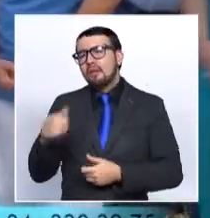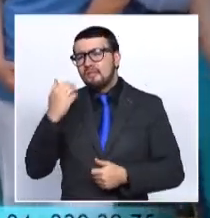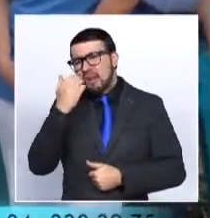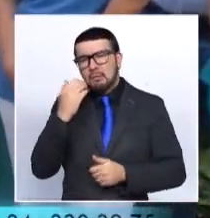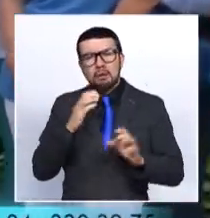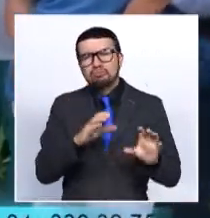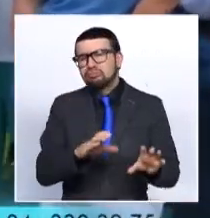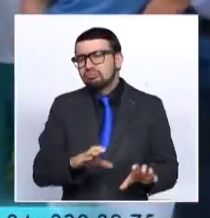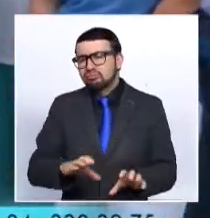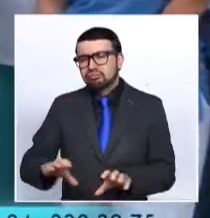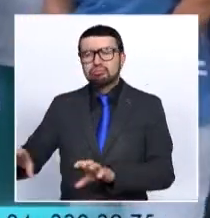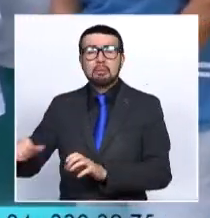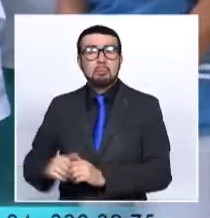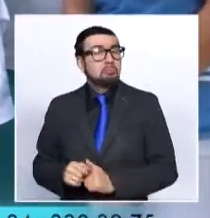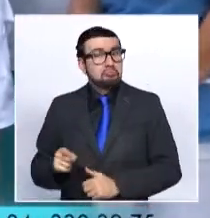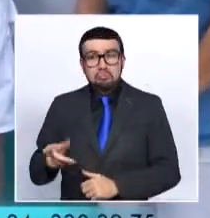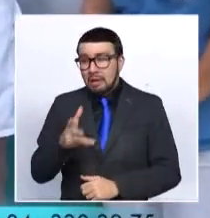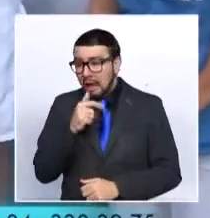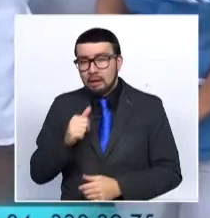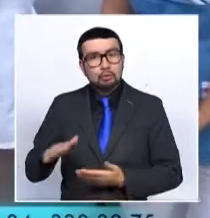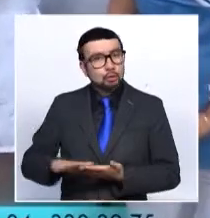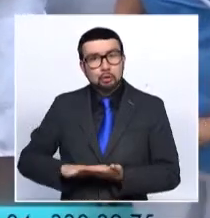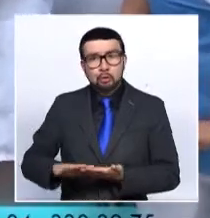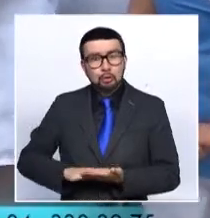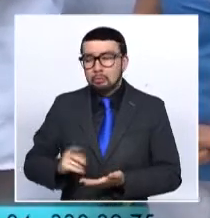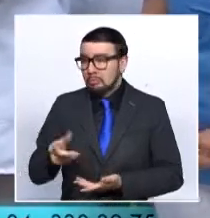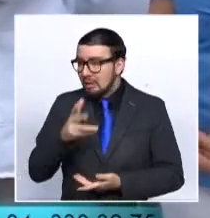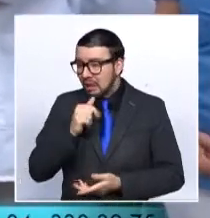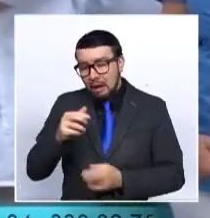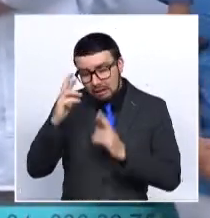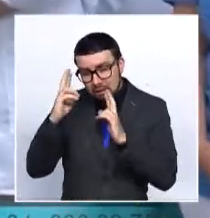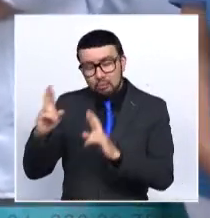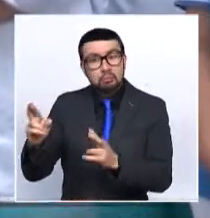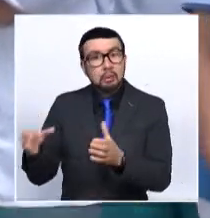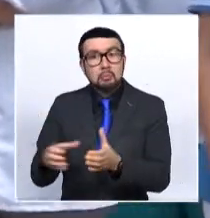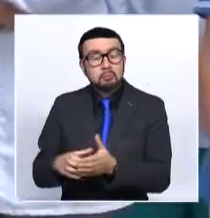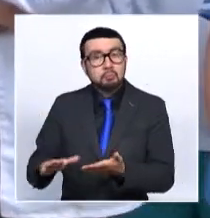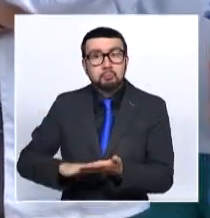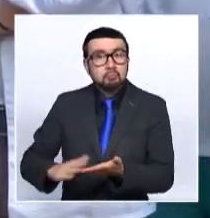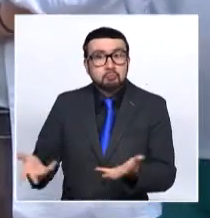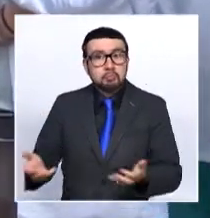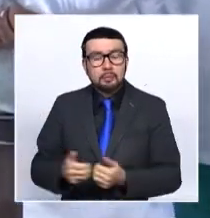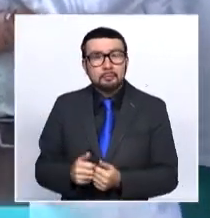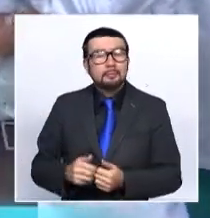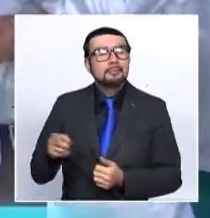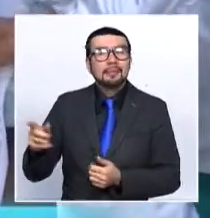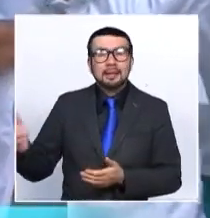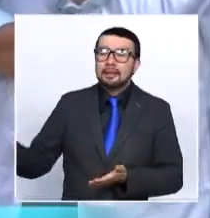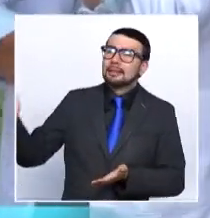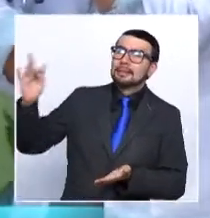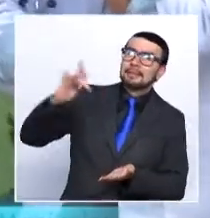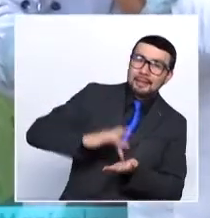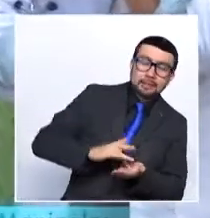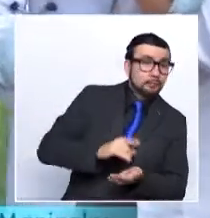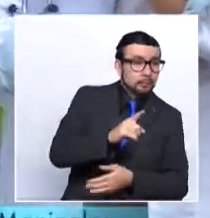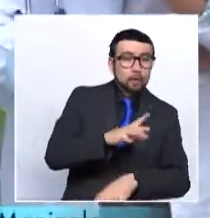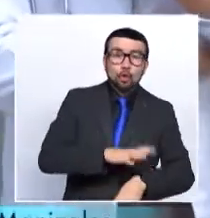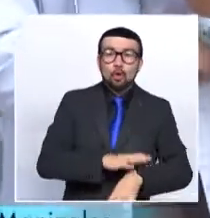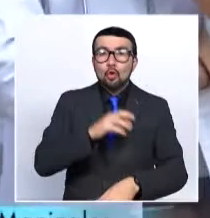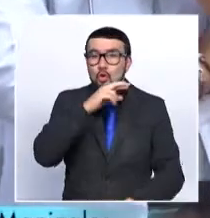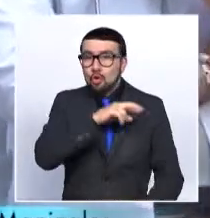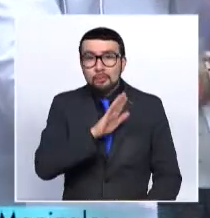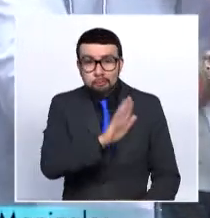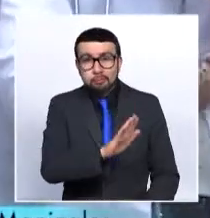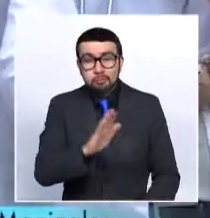enfermedad y no han tenido como respuesta en las EPS. Entonces llegan aquí con el doctor Rojas